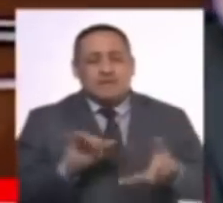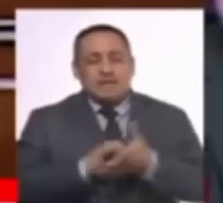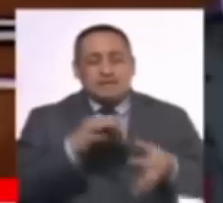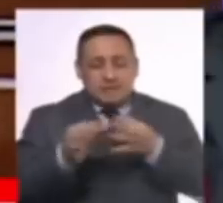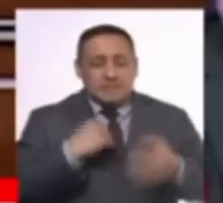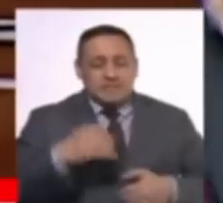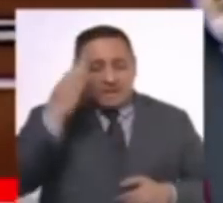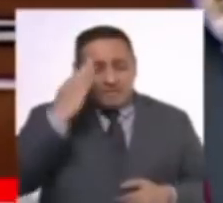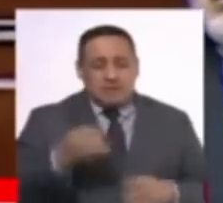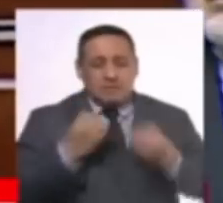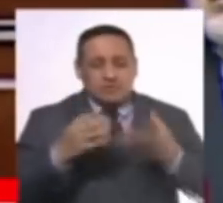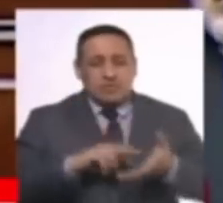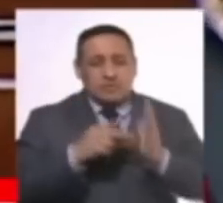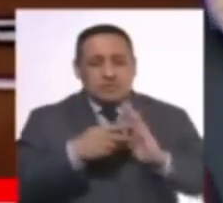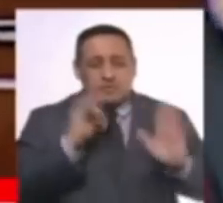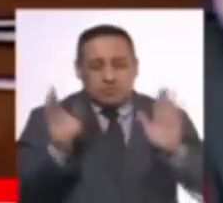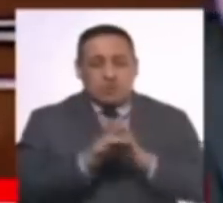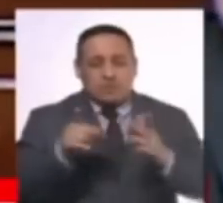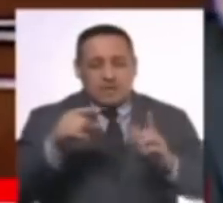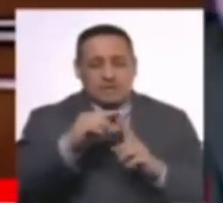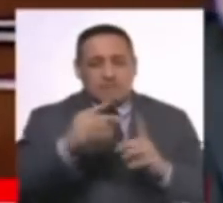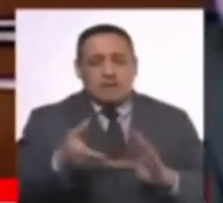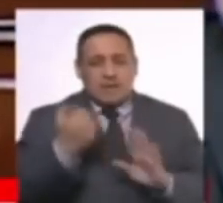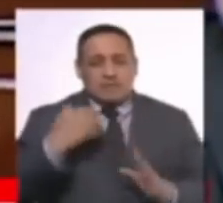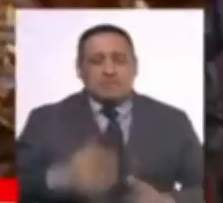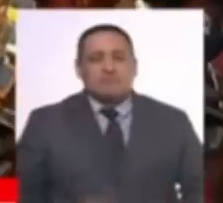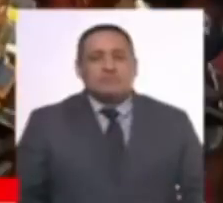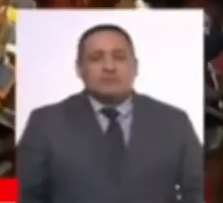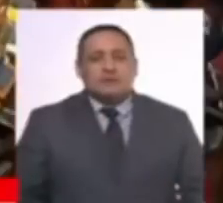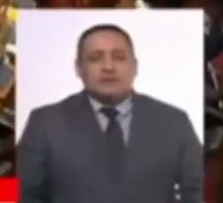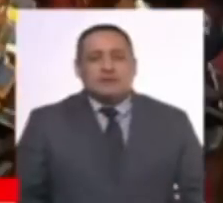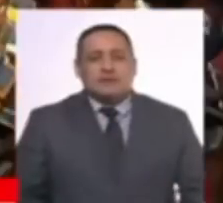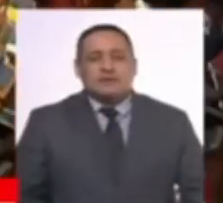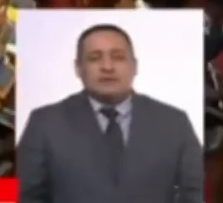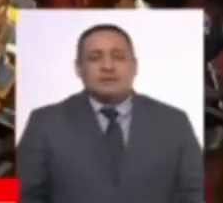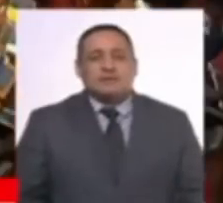él sabe bien de lo que se trata, así que retire la palabra.